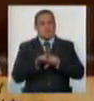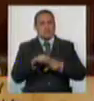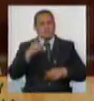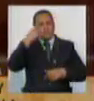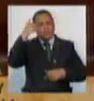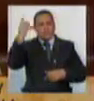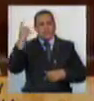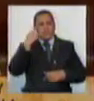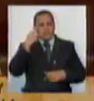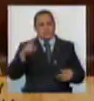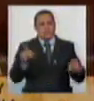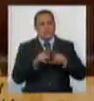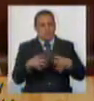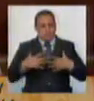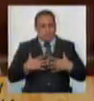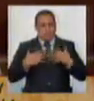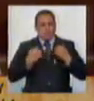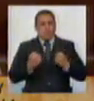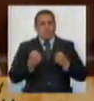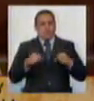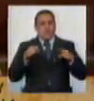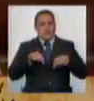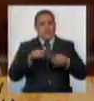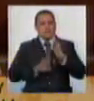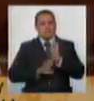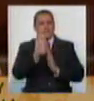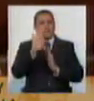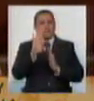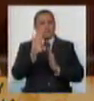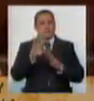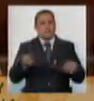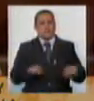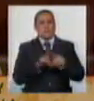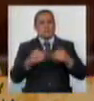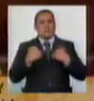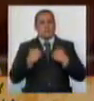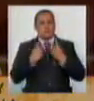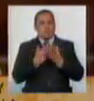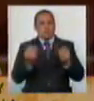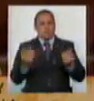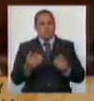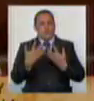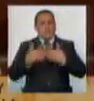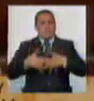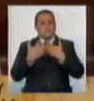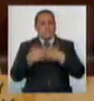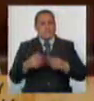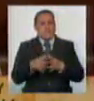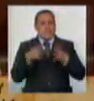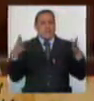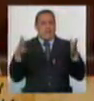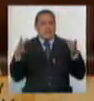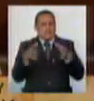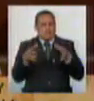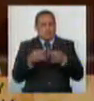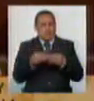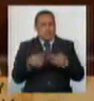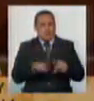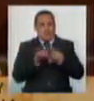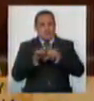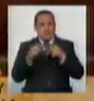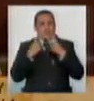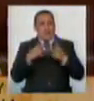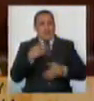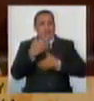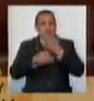imaginación, optimismo a este desarrollo. Contamos con nuestros empresarios, pequeños, medianos y grandes, para